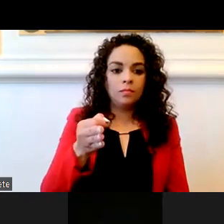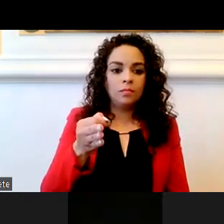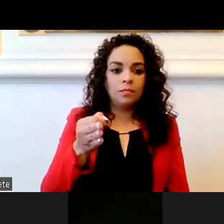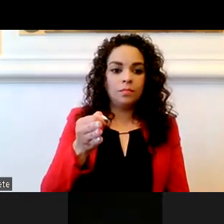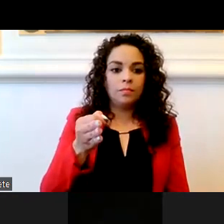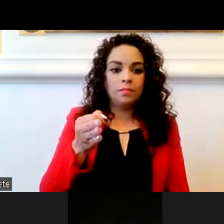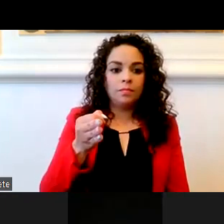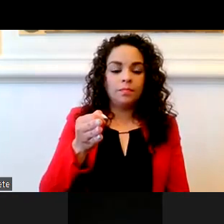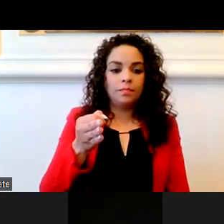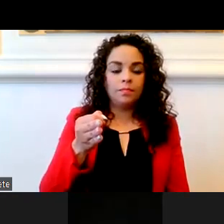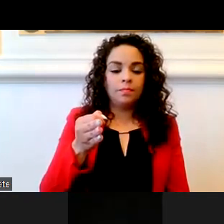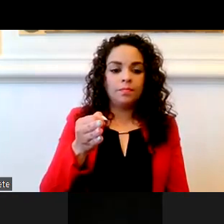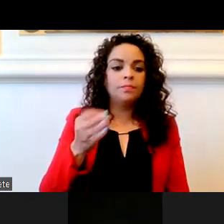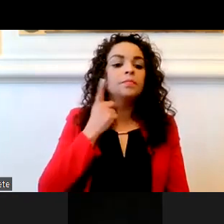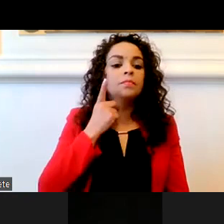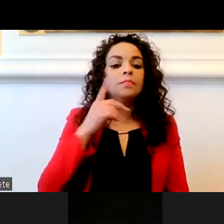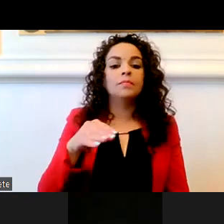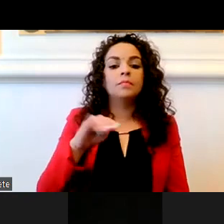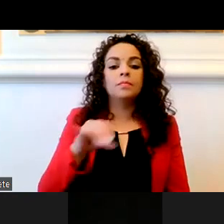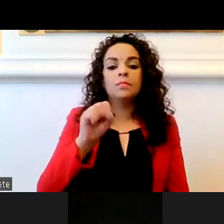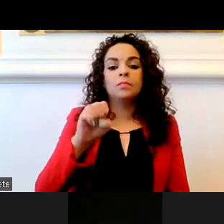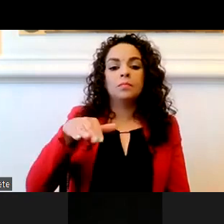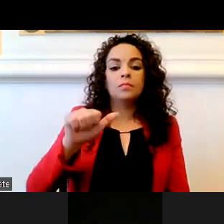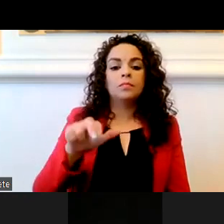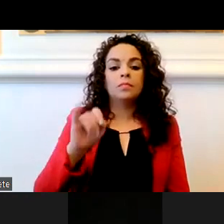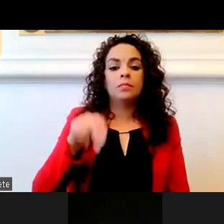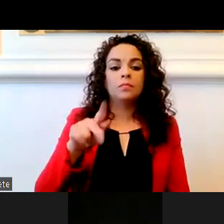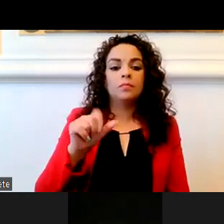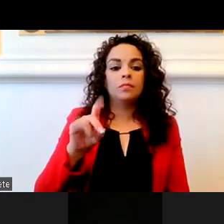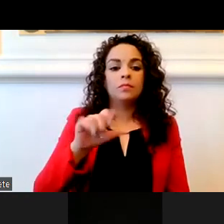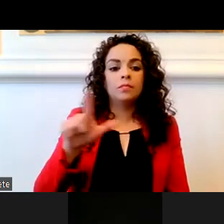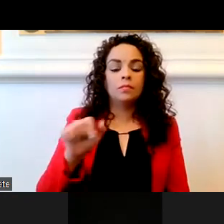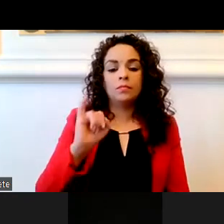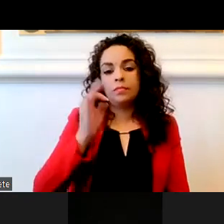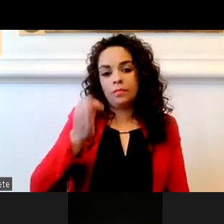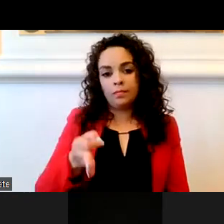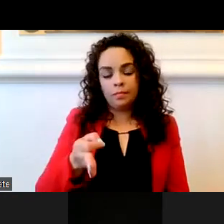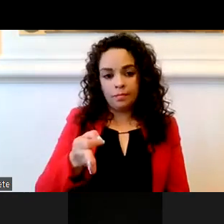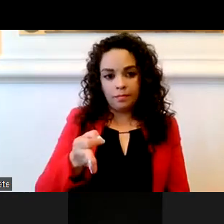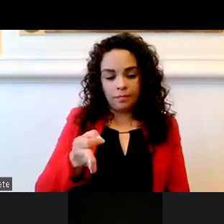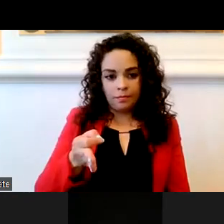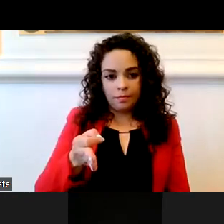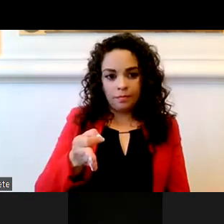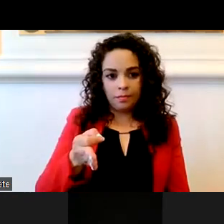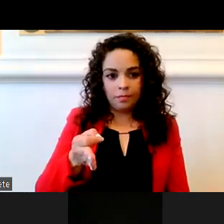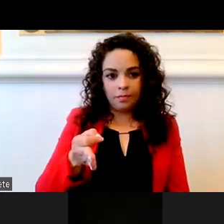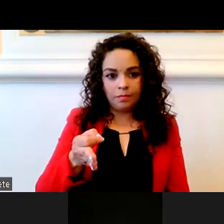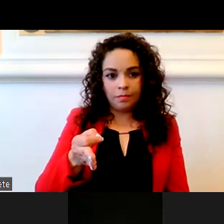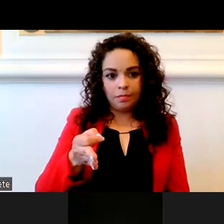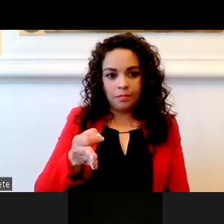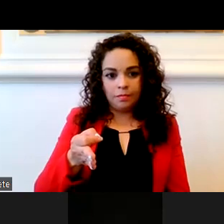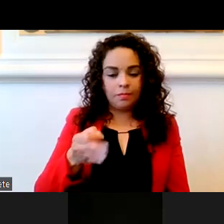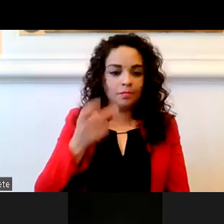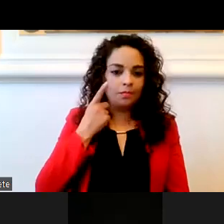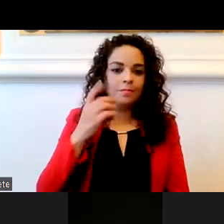diputada. Diputado José Martín Padilla. Martín Padilla, a favor. Gracias, diputado. Diputada Elizabeth